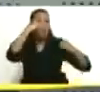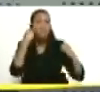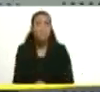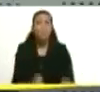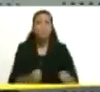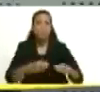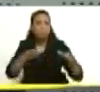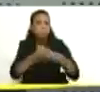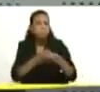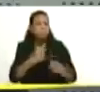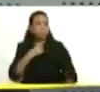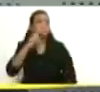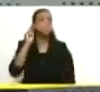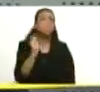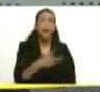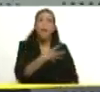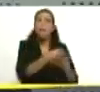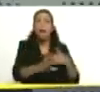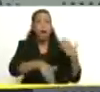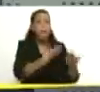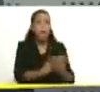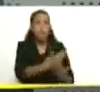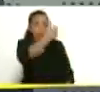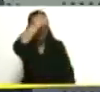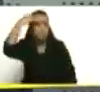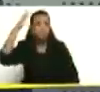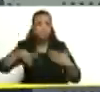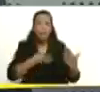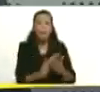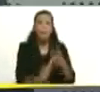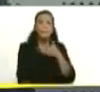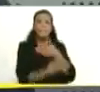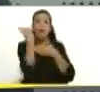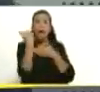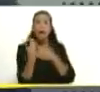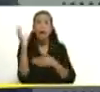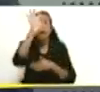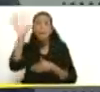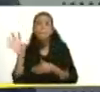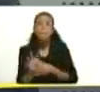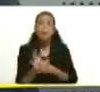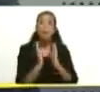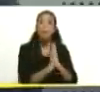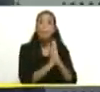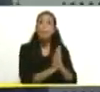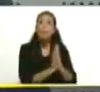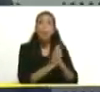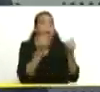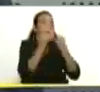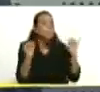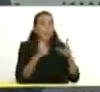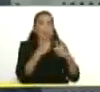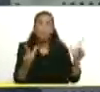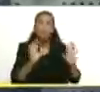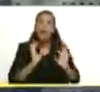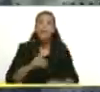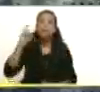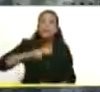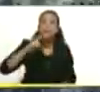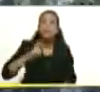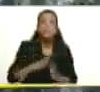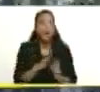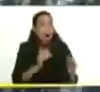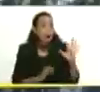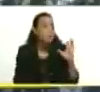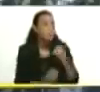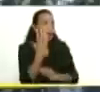fuerza y decir ya basta de persecución contra los pueblos del mundo que quieren la independencia y que quieren